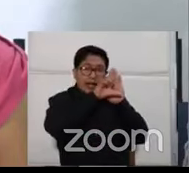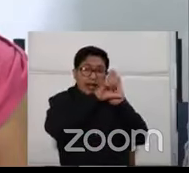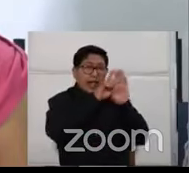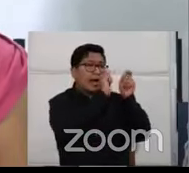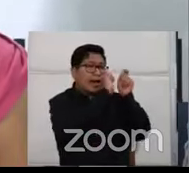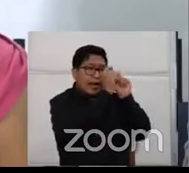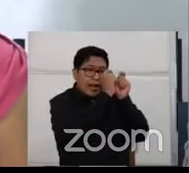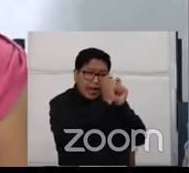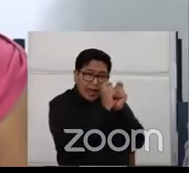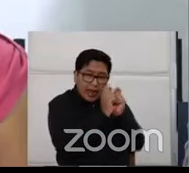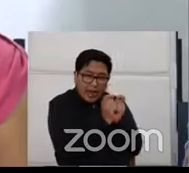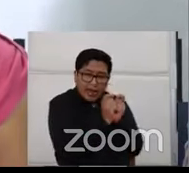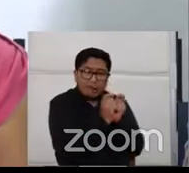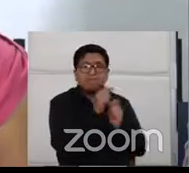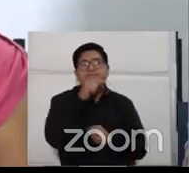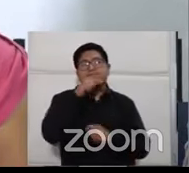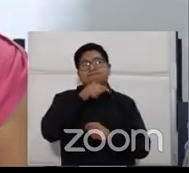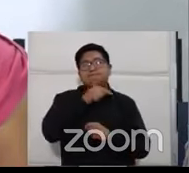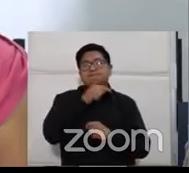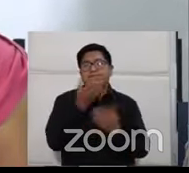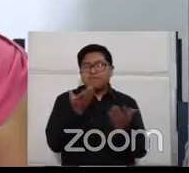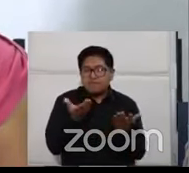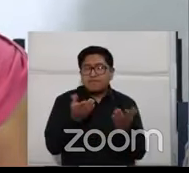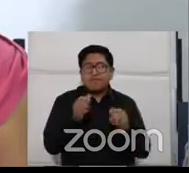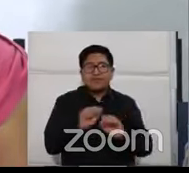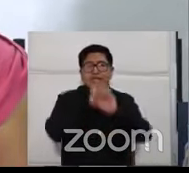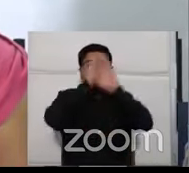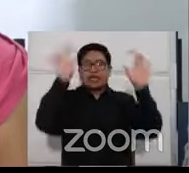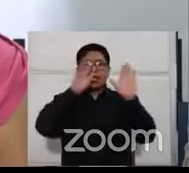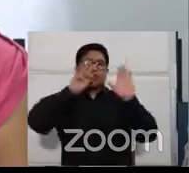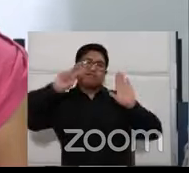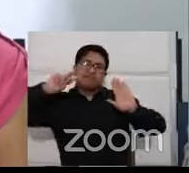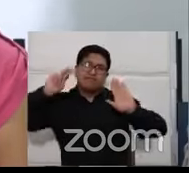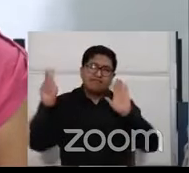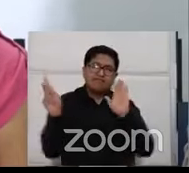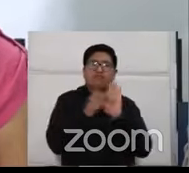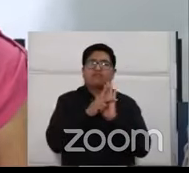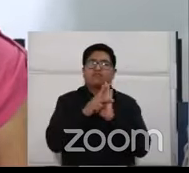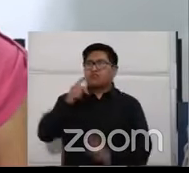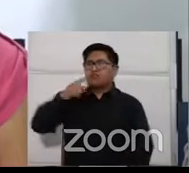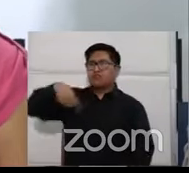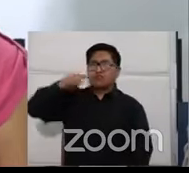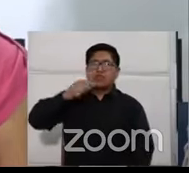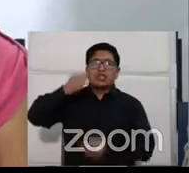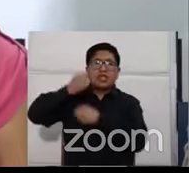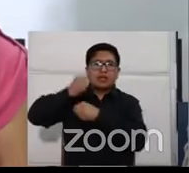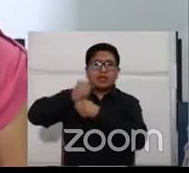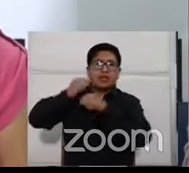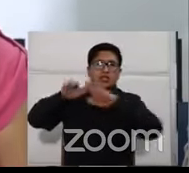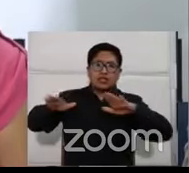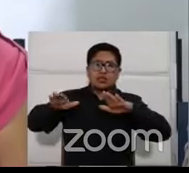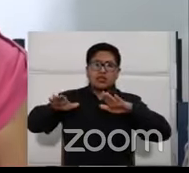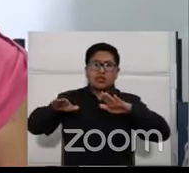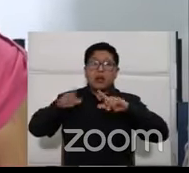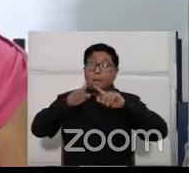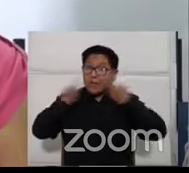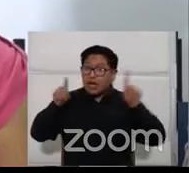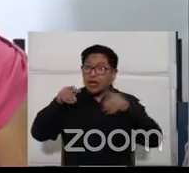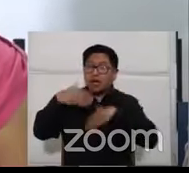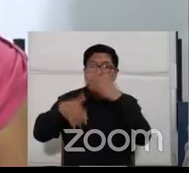que ya la mente ha generado una prohibición sea que se ha tenido como consecuencia una